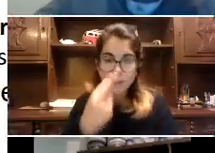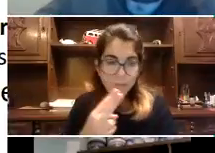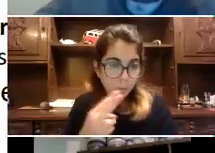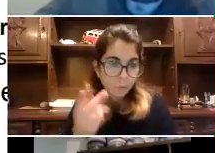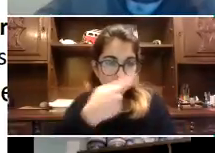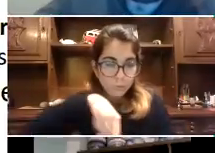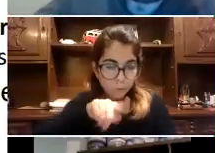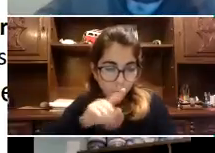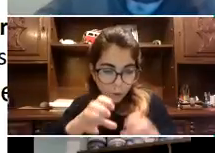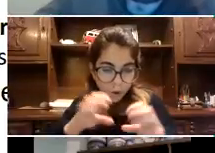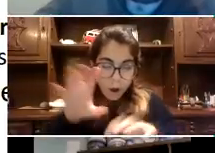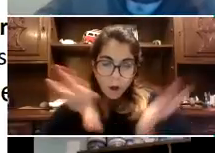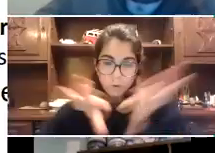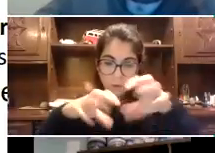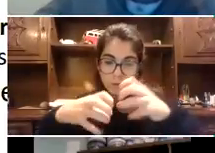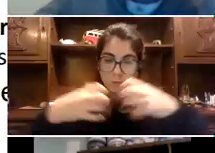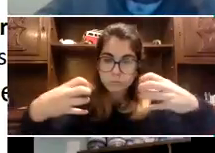macroscópico.